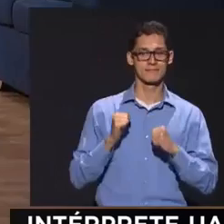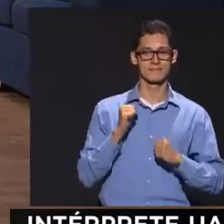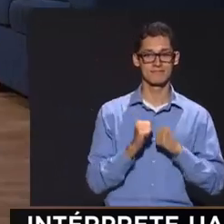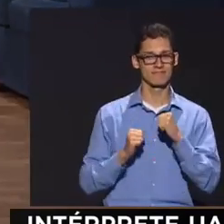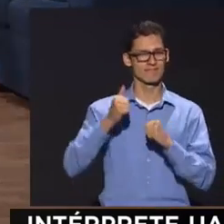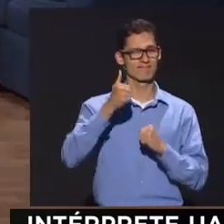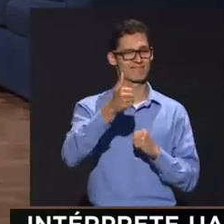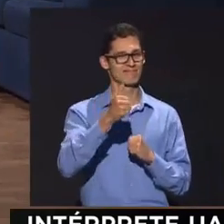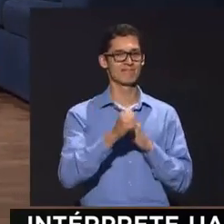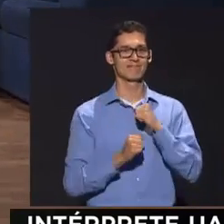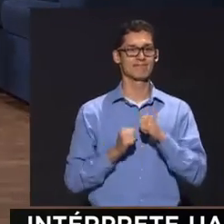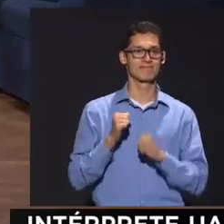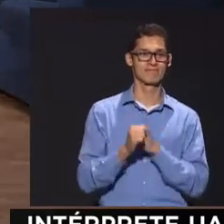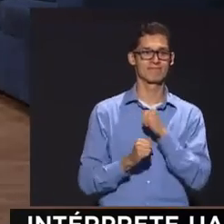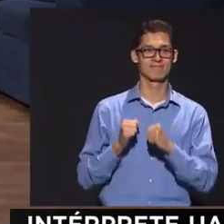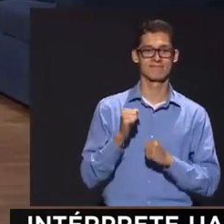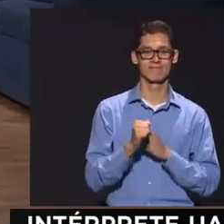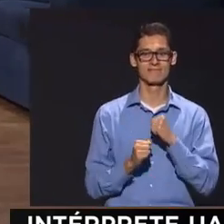eso es